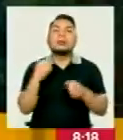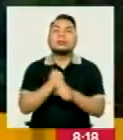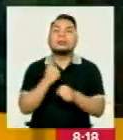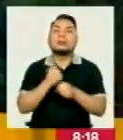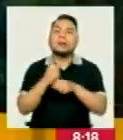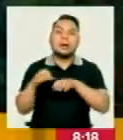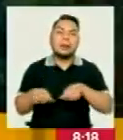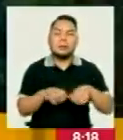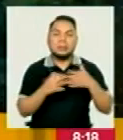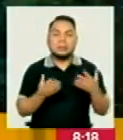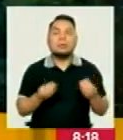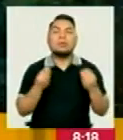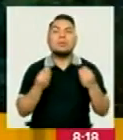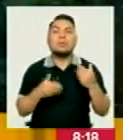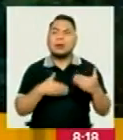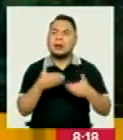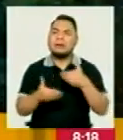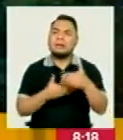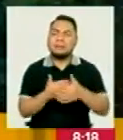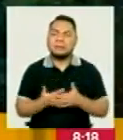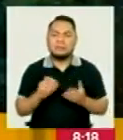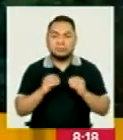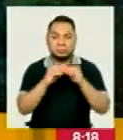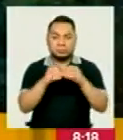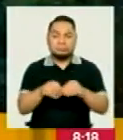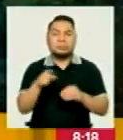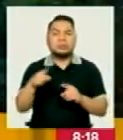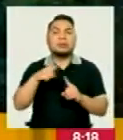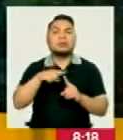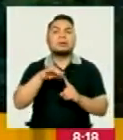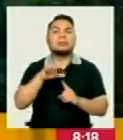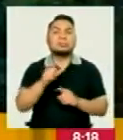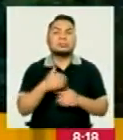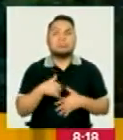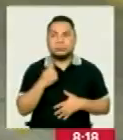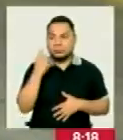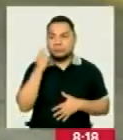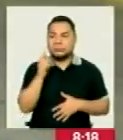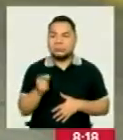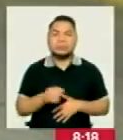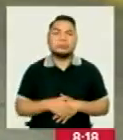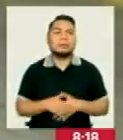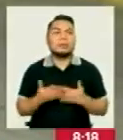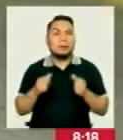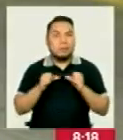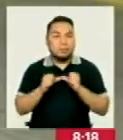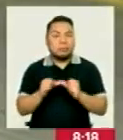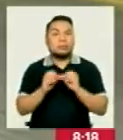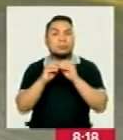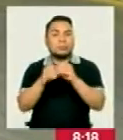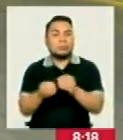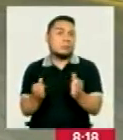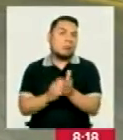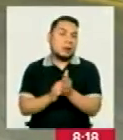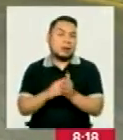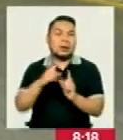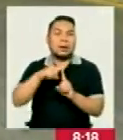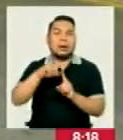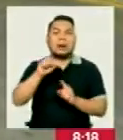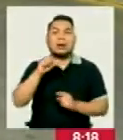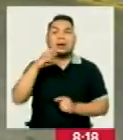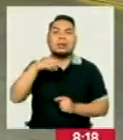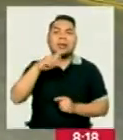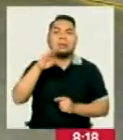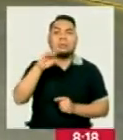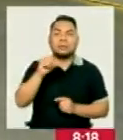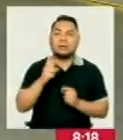haciendo? ¿Cómo se ha avanzado en la implementación de estos tambos? Y tengo entendido que continúan implementándose más tambos en diferentes